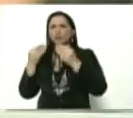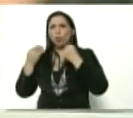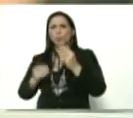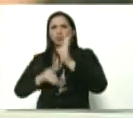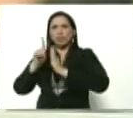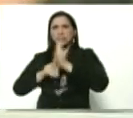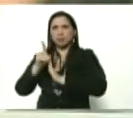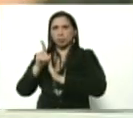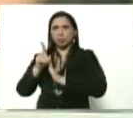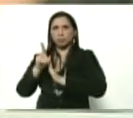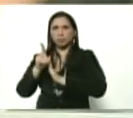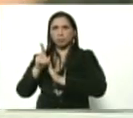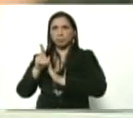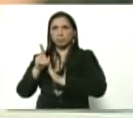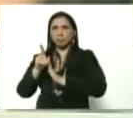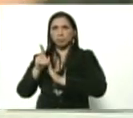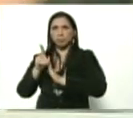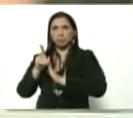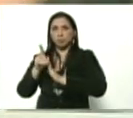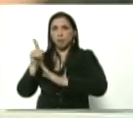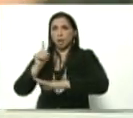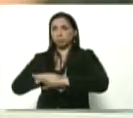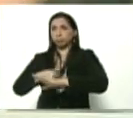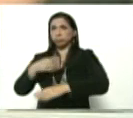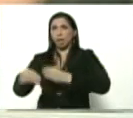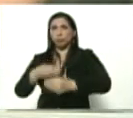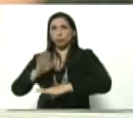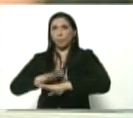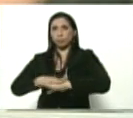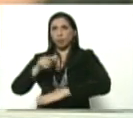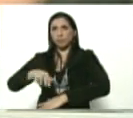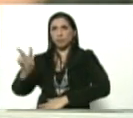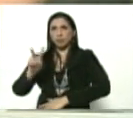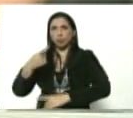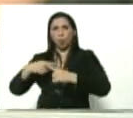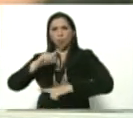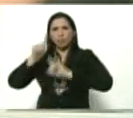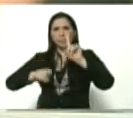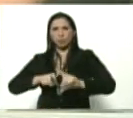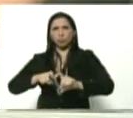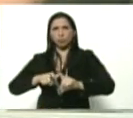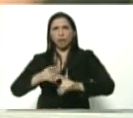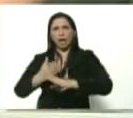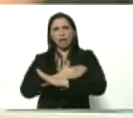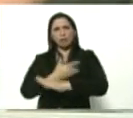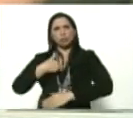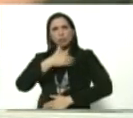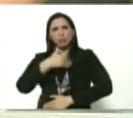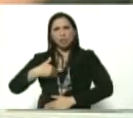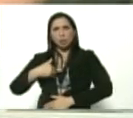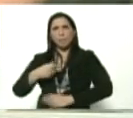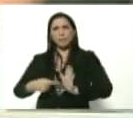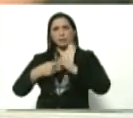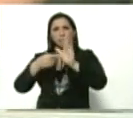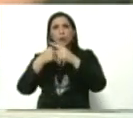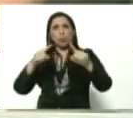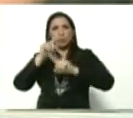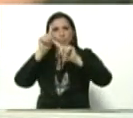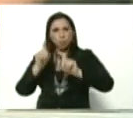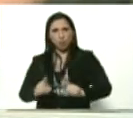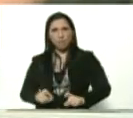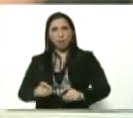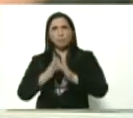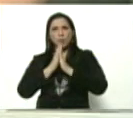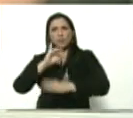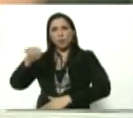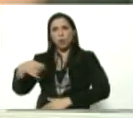desarrollen los acontecimientos. Me dicen que hay otras preguntas, antes yo quiero presentar otra prueba. Señor